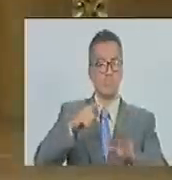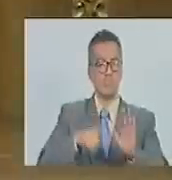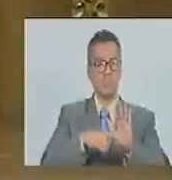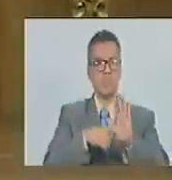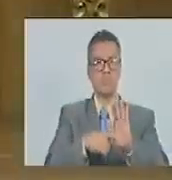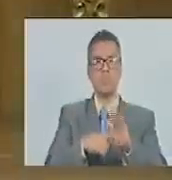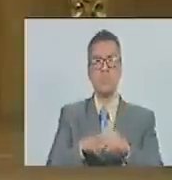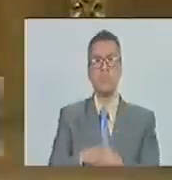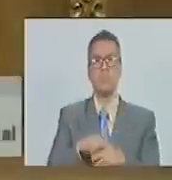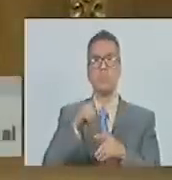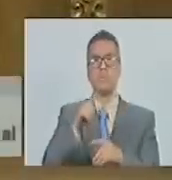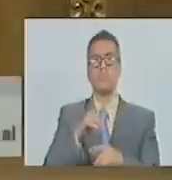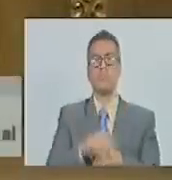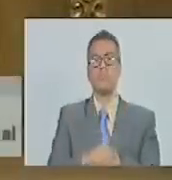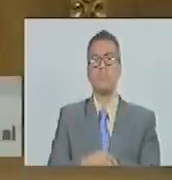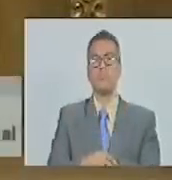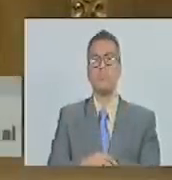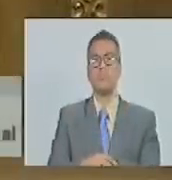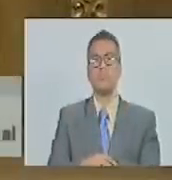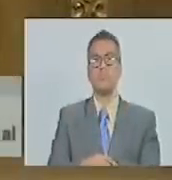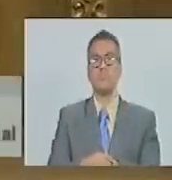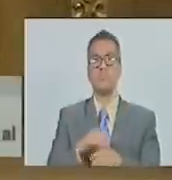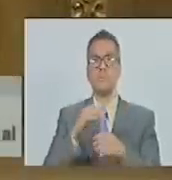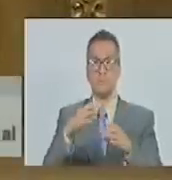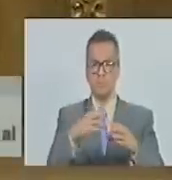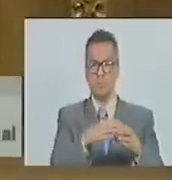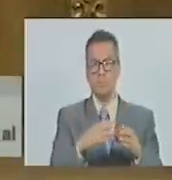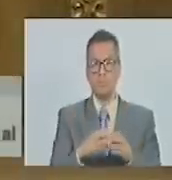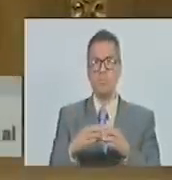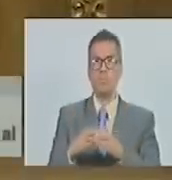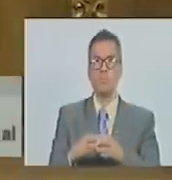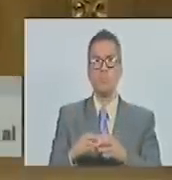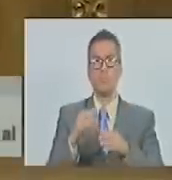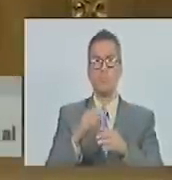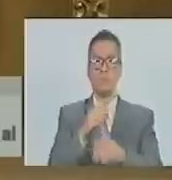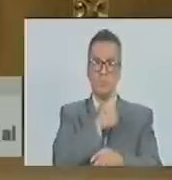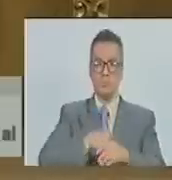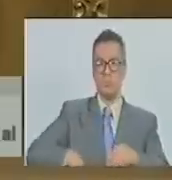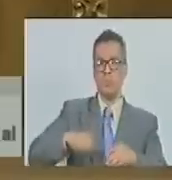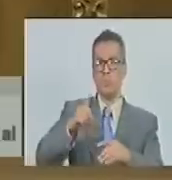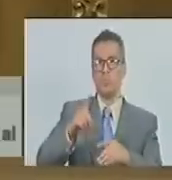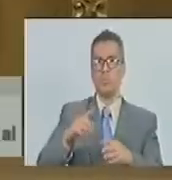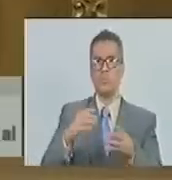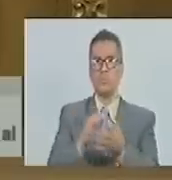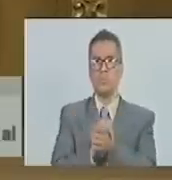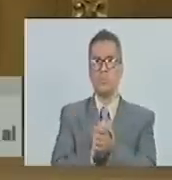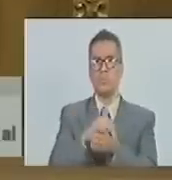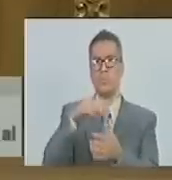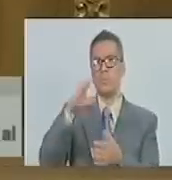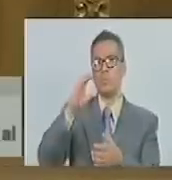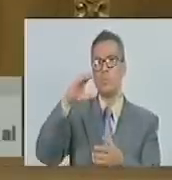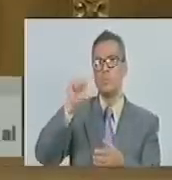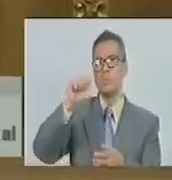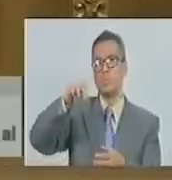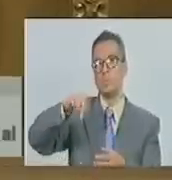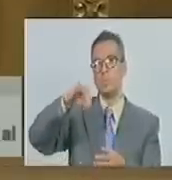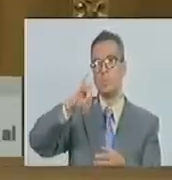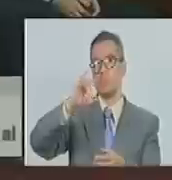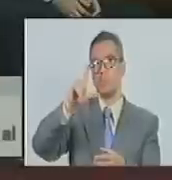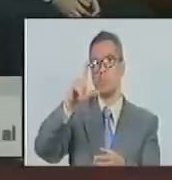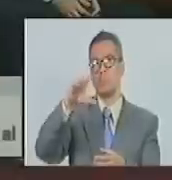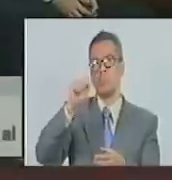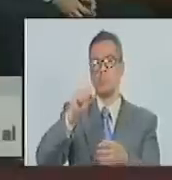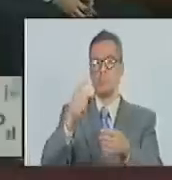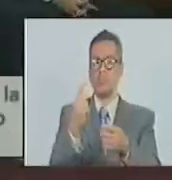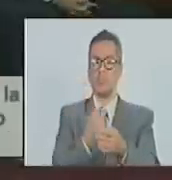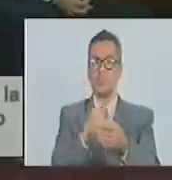presentado la comitiva que preside la compañera Camila Fabri,